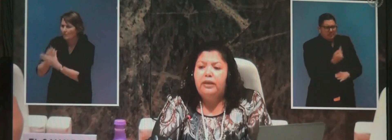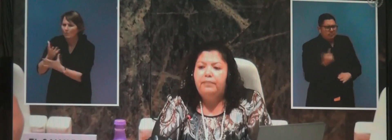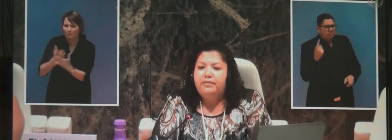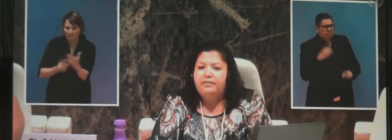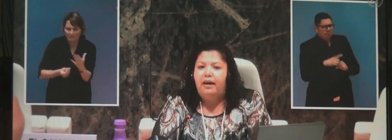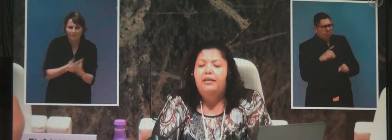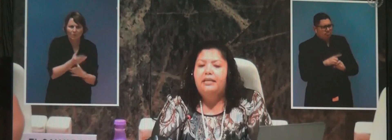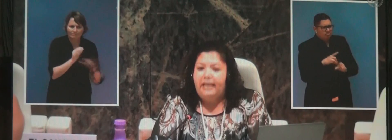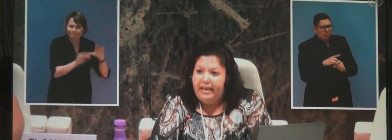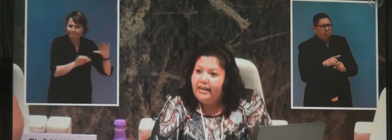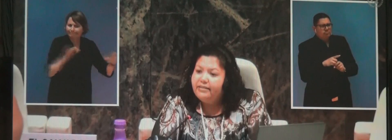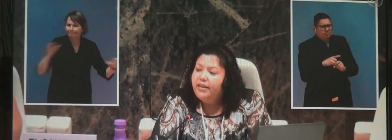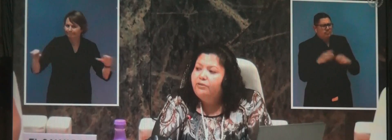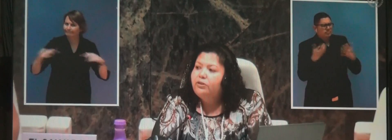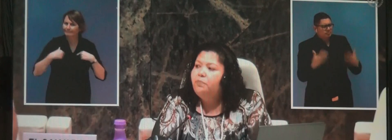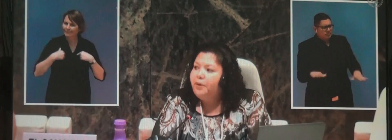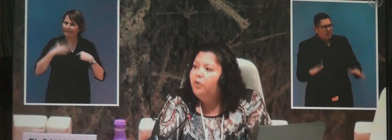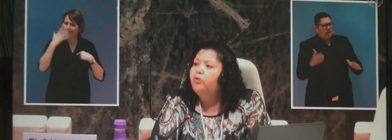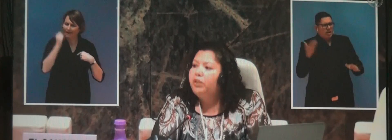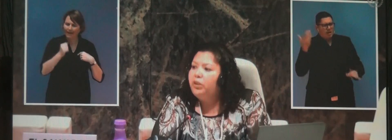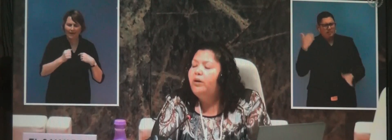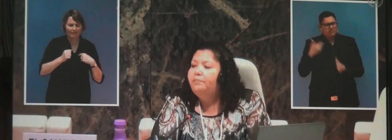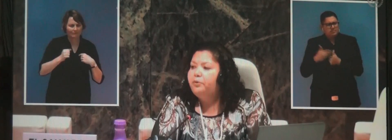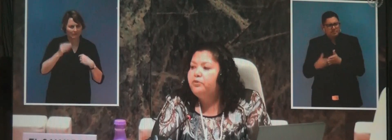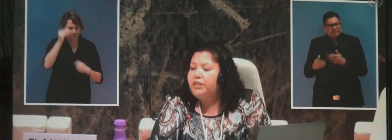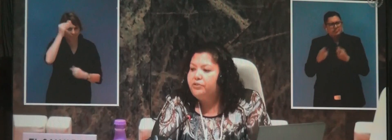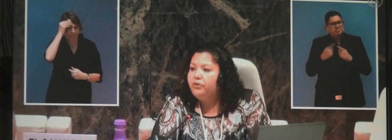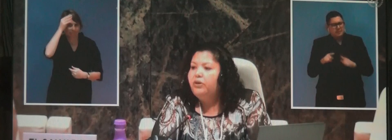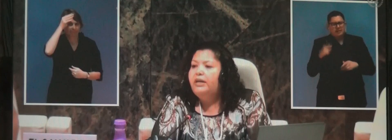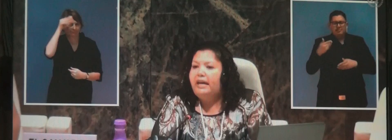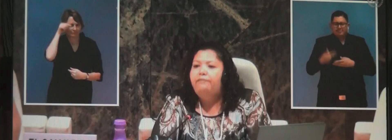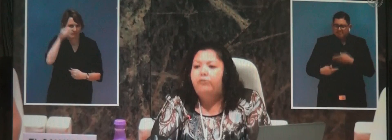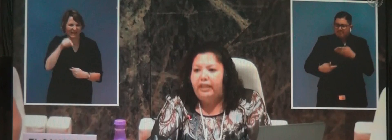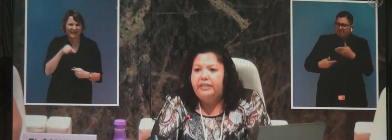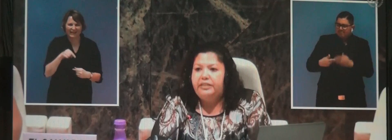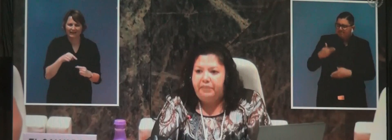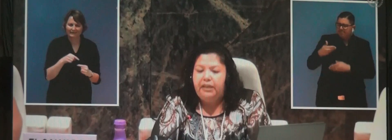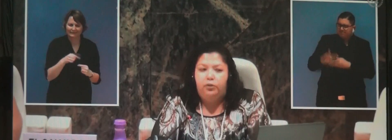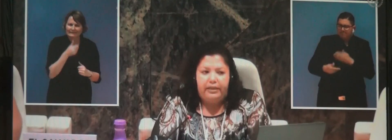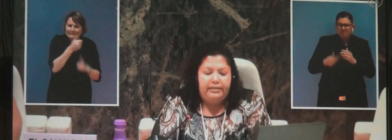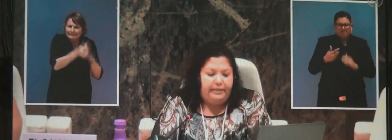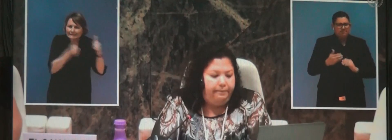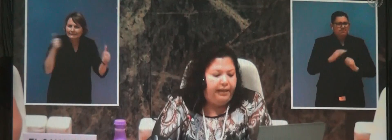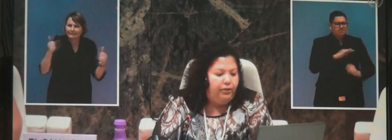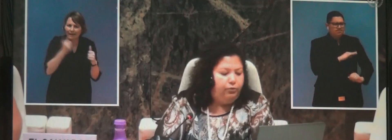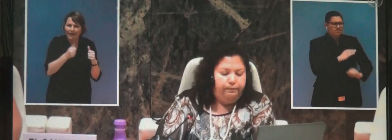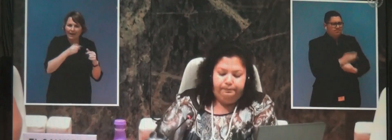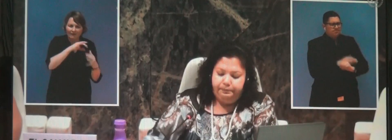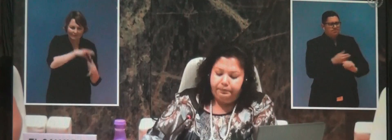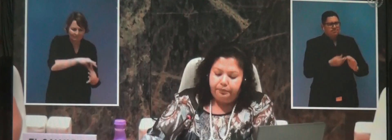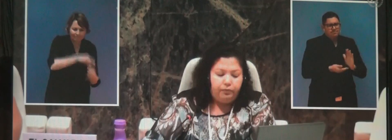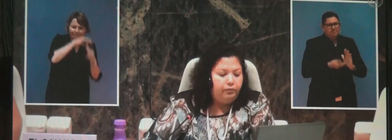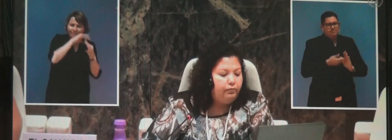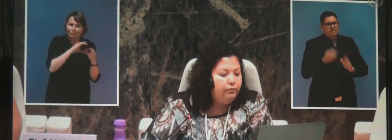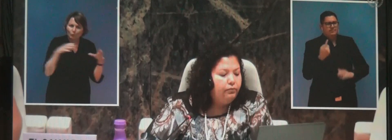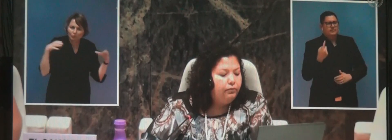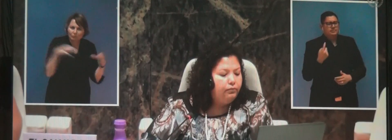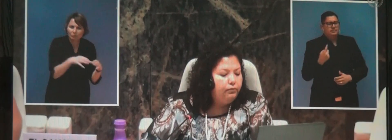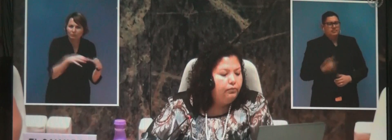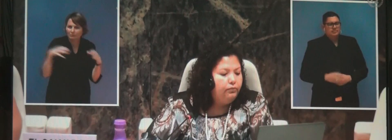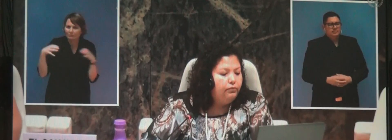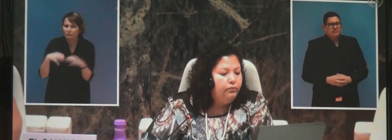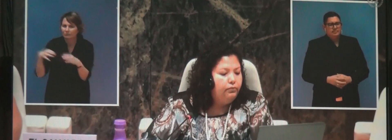con discapacidad, que ya se inició, pero continúa en proceso el fortalecimiento en este aspecto.